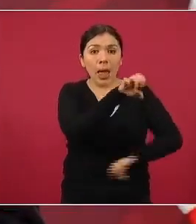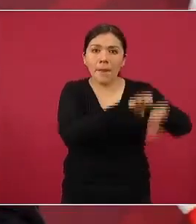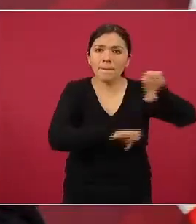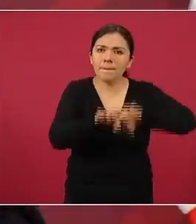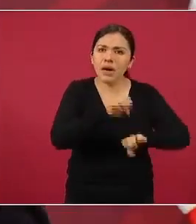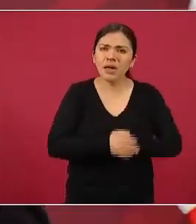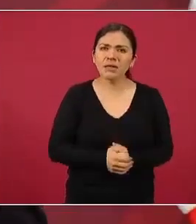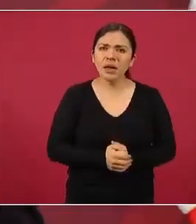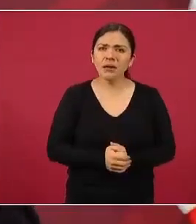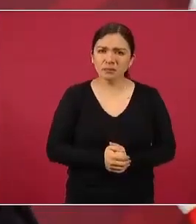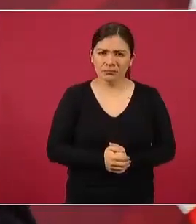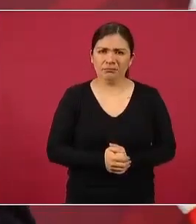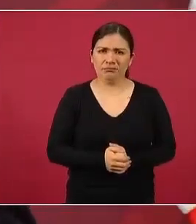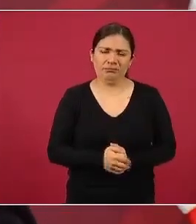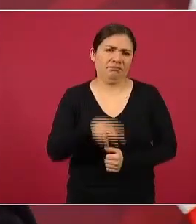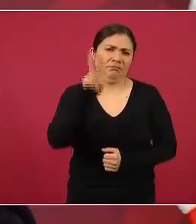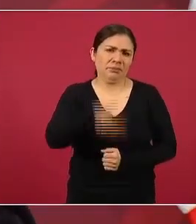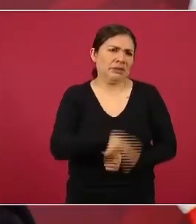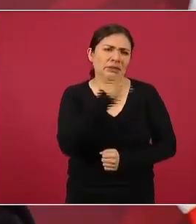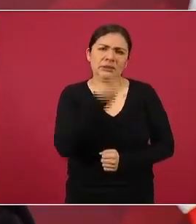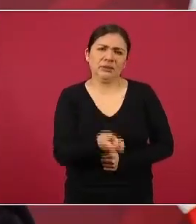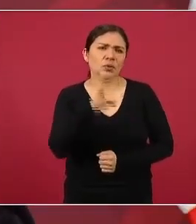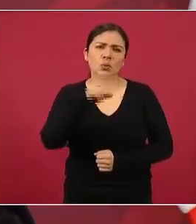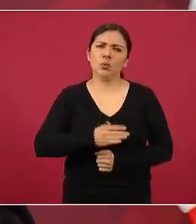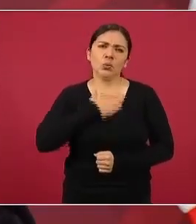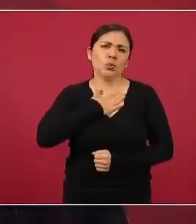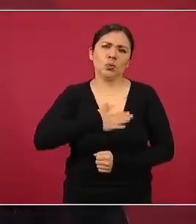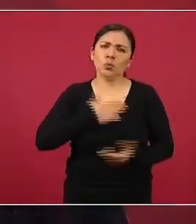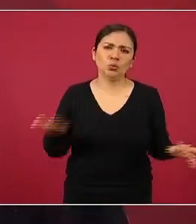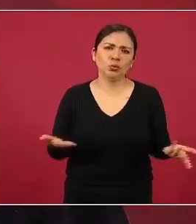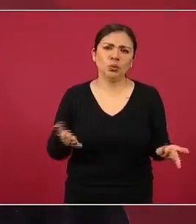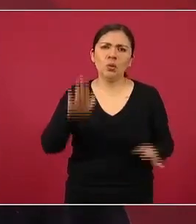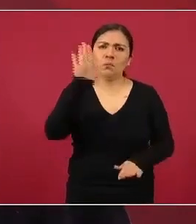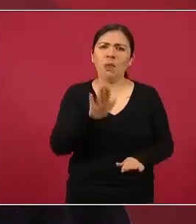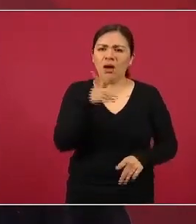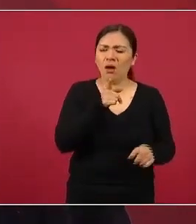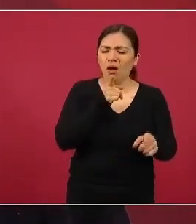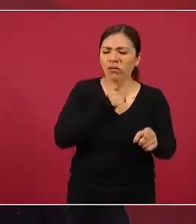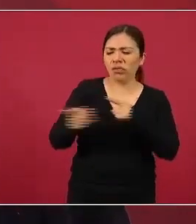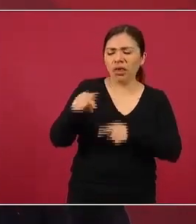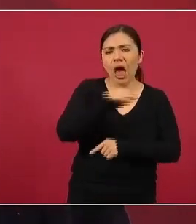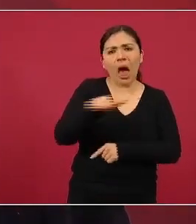Entonces nos han ofendido a los mexicanos,